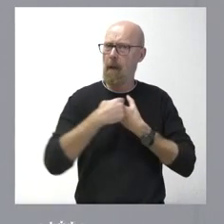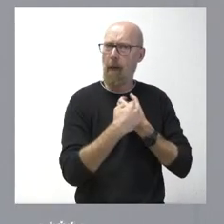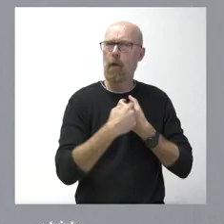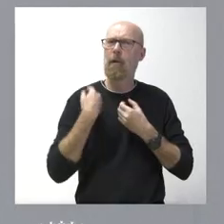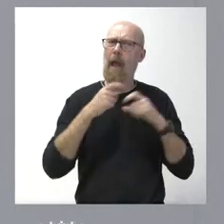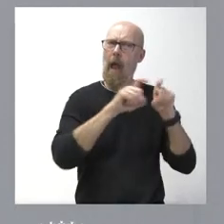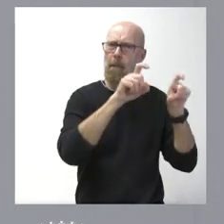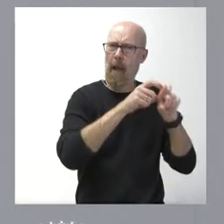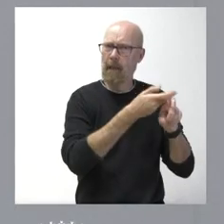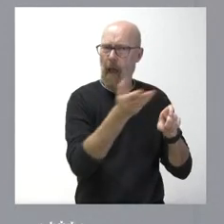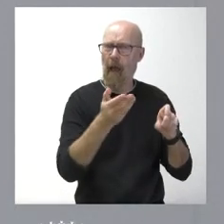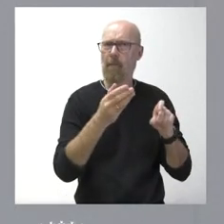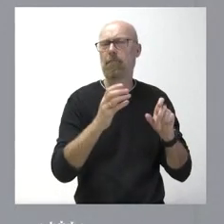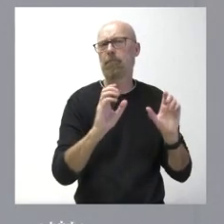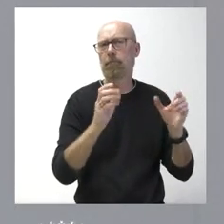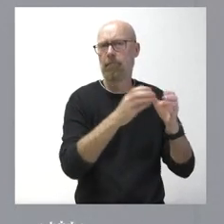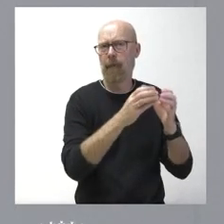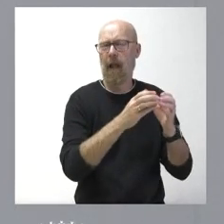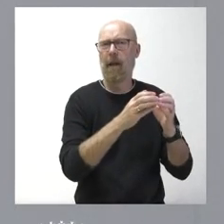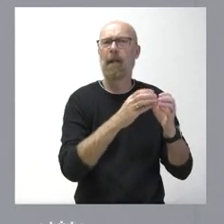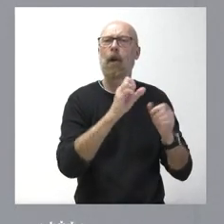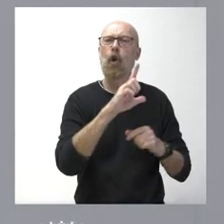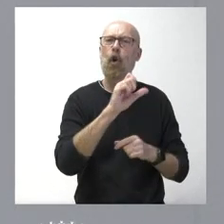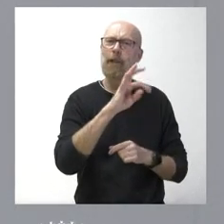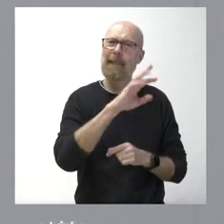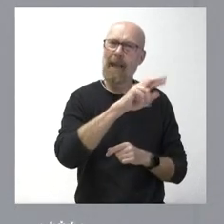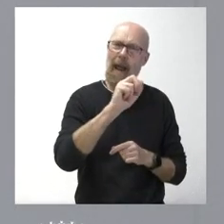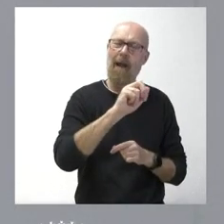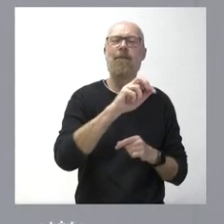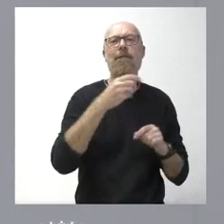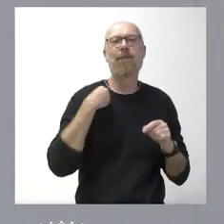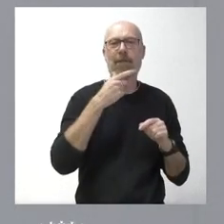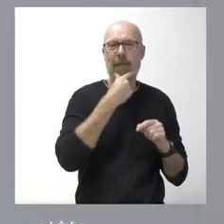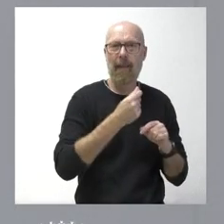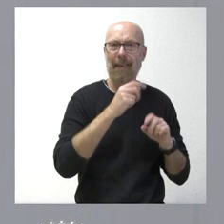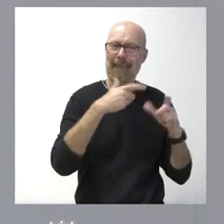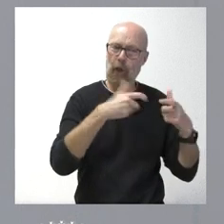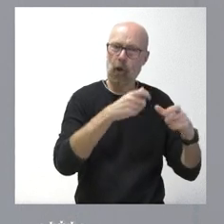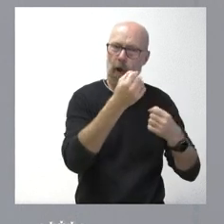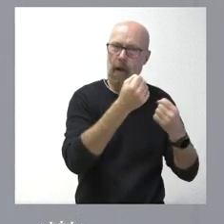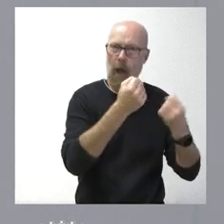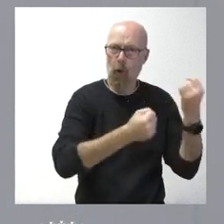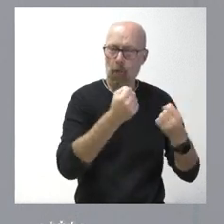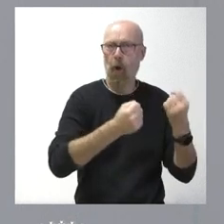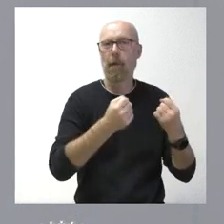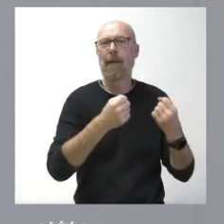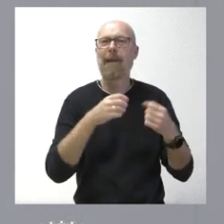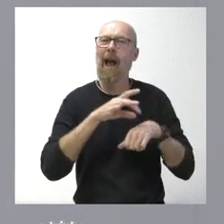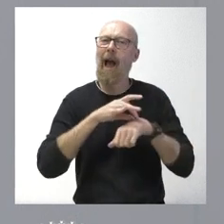empresas del clúster fácil sobre el sector del automóvil y de los agentes sociales económicos de Castilla y león ugt comisiones